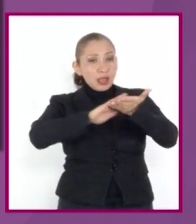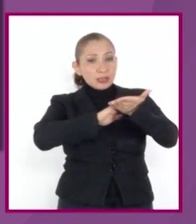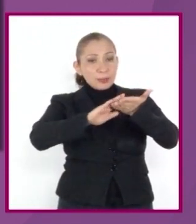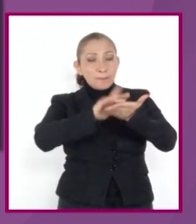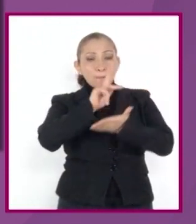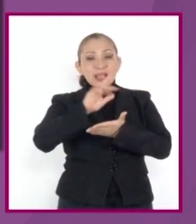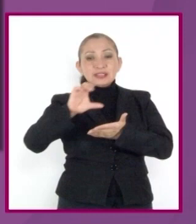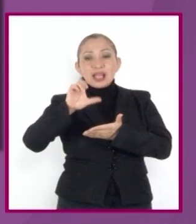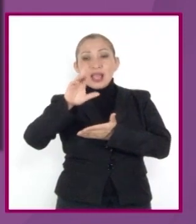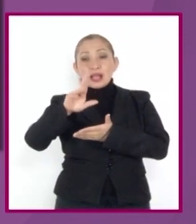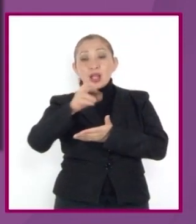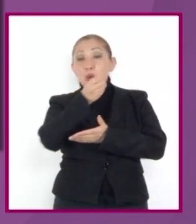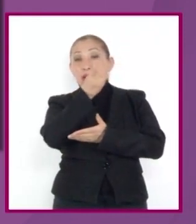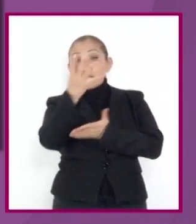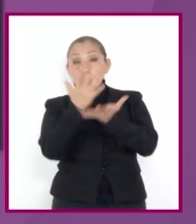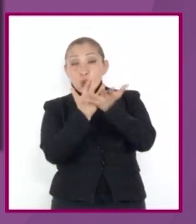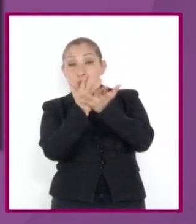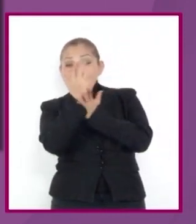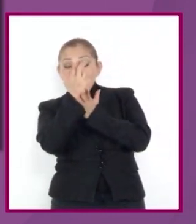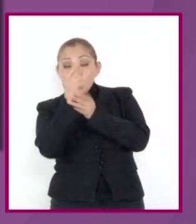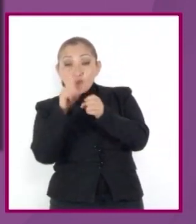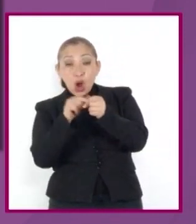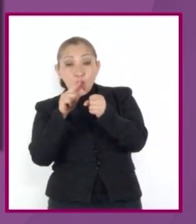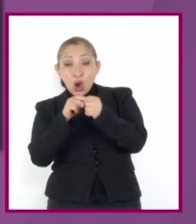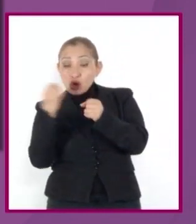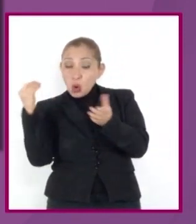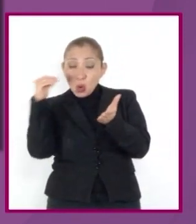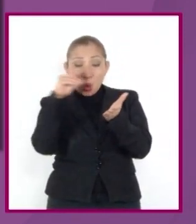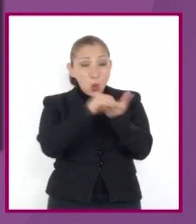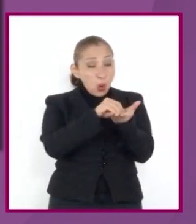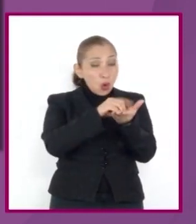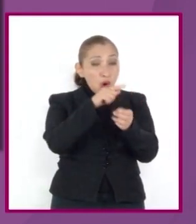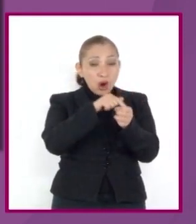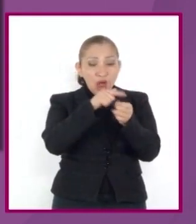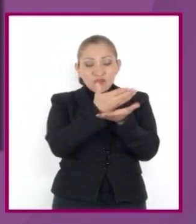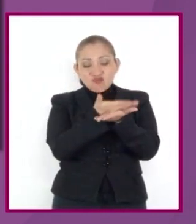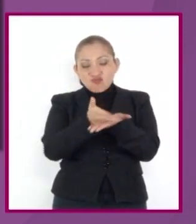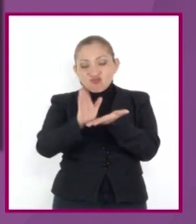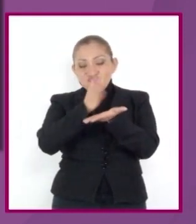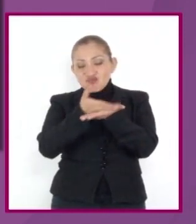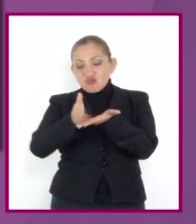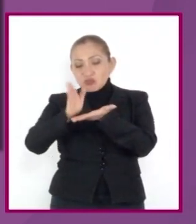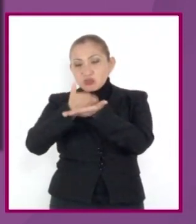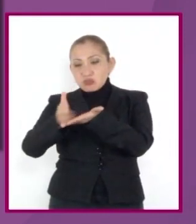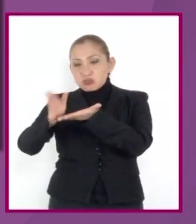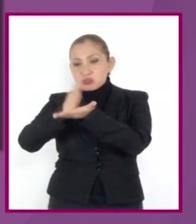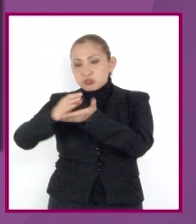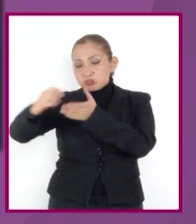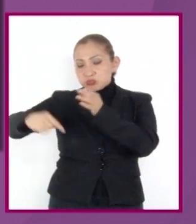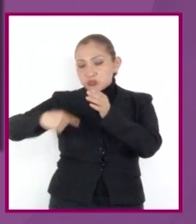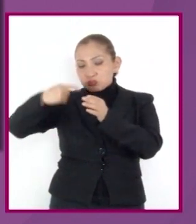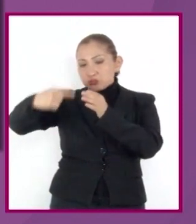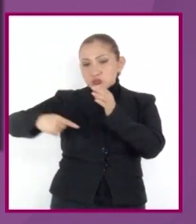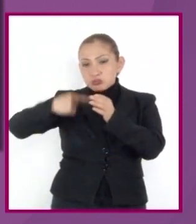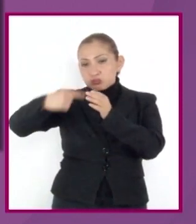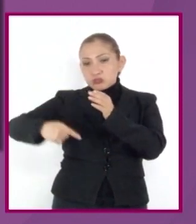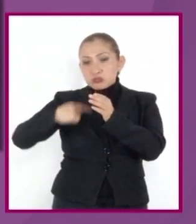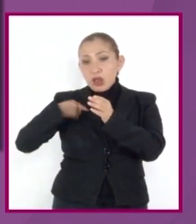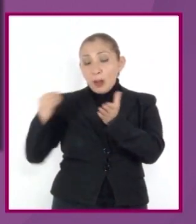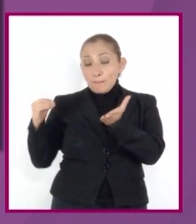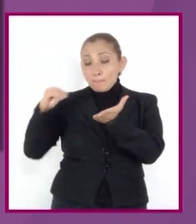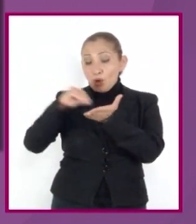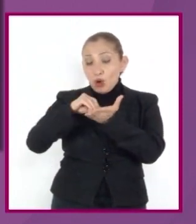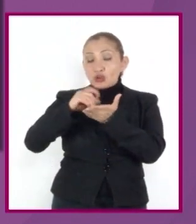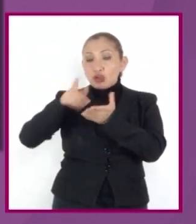PCR. Cualquier exceso de tóner no transferido al tambor OPC es removido de la superficie del rodillo revelador por el rodillo alimentador